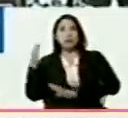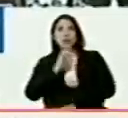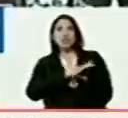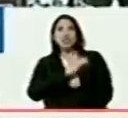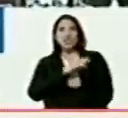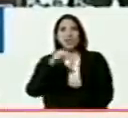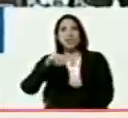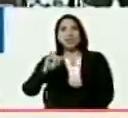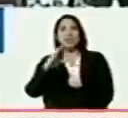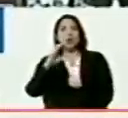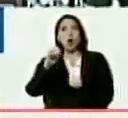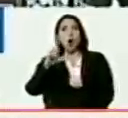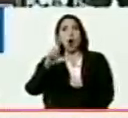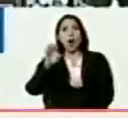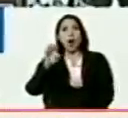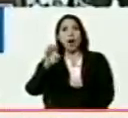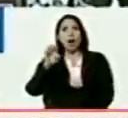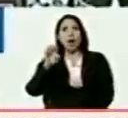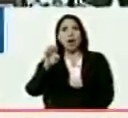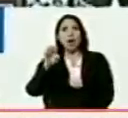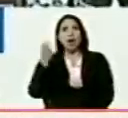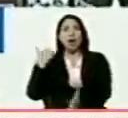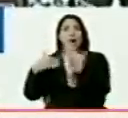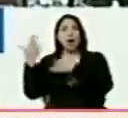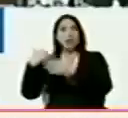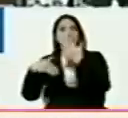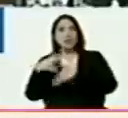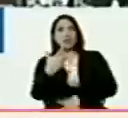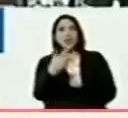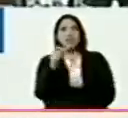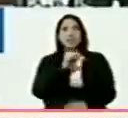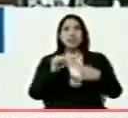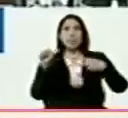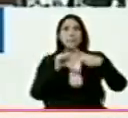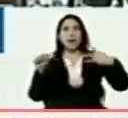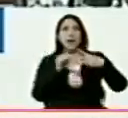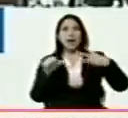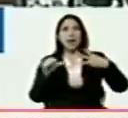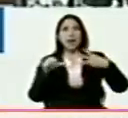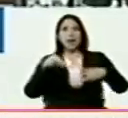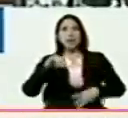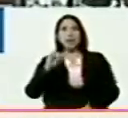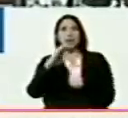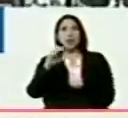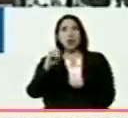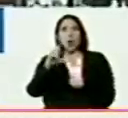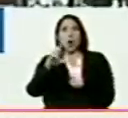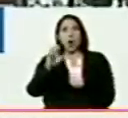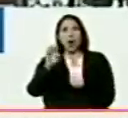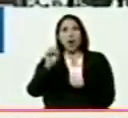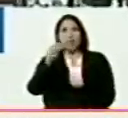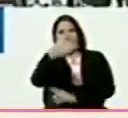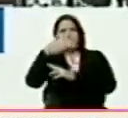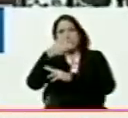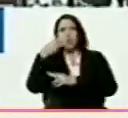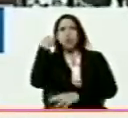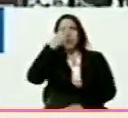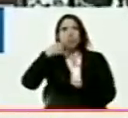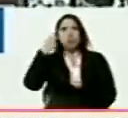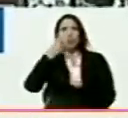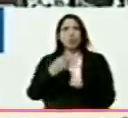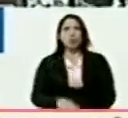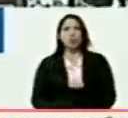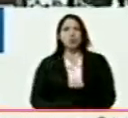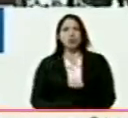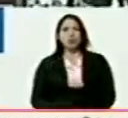Nicole. Y hace unas 3 semanas a Nicole le dispararon en la cara y le arrancaron un